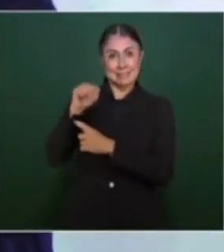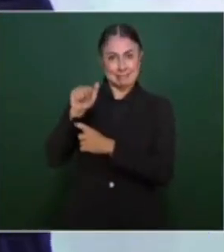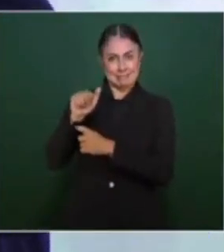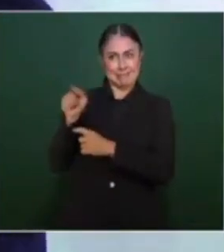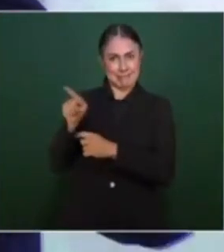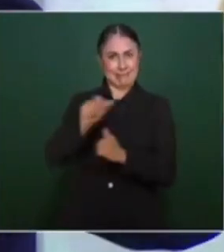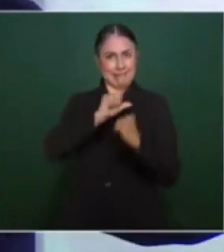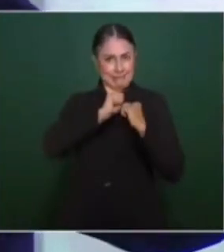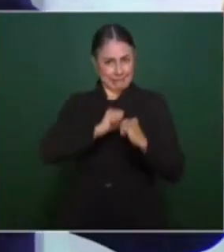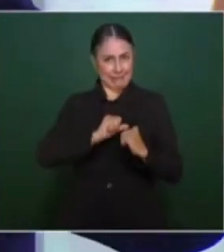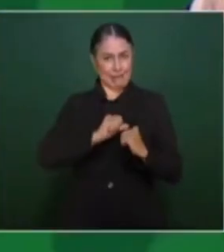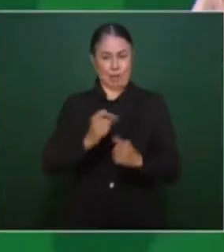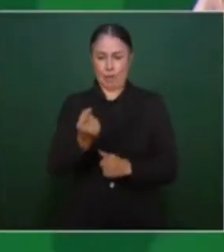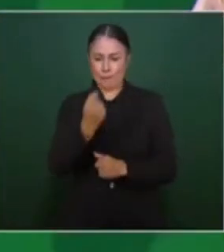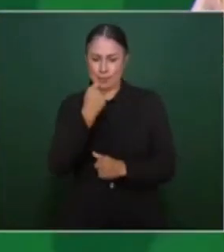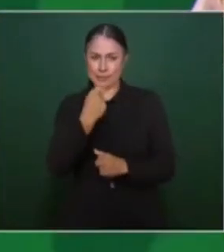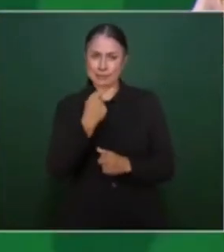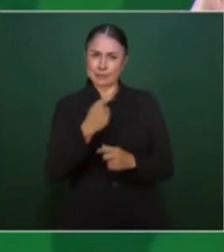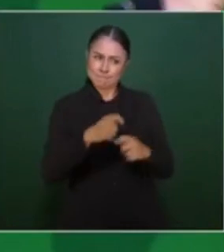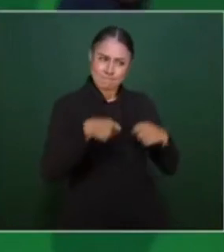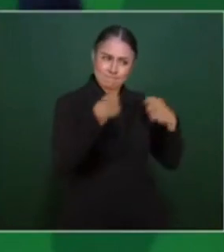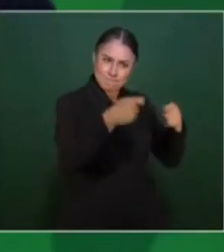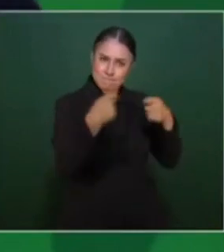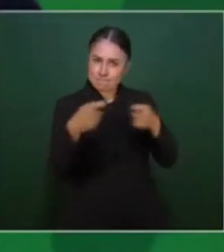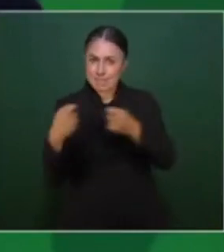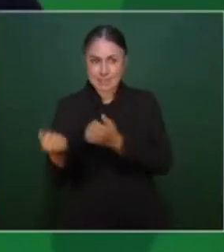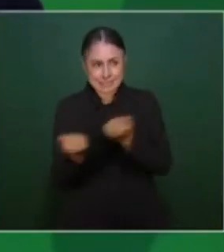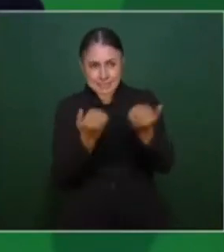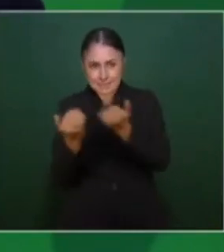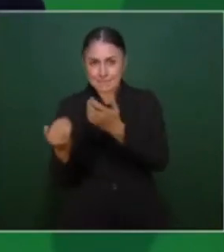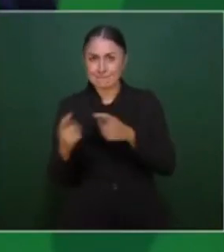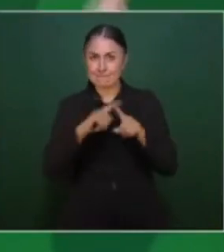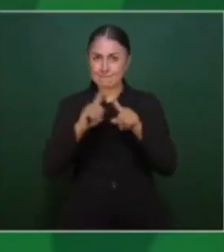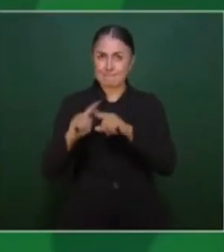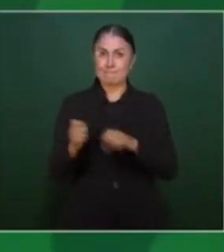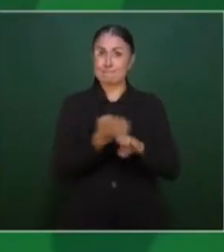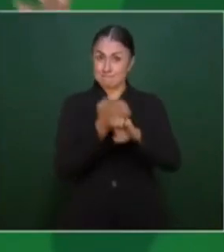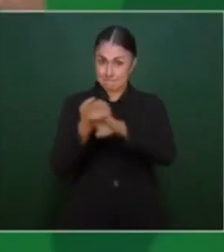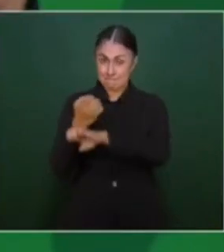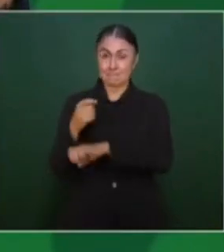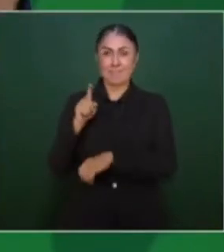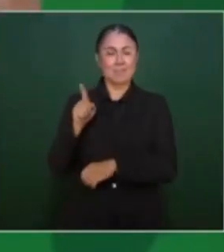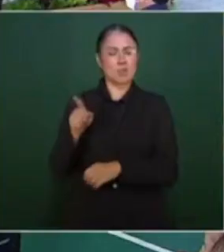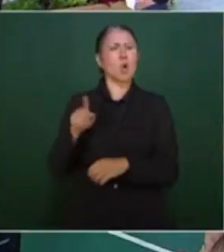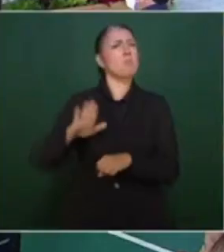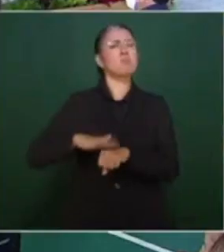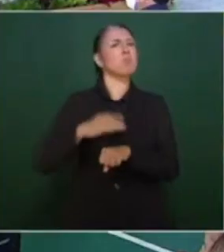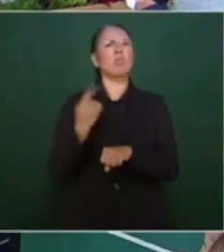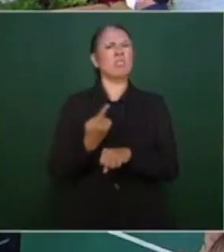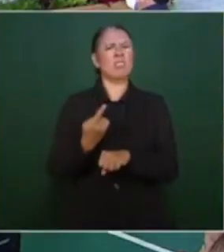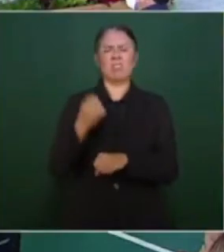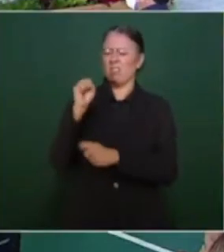de la distribución de los medicamentos, porque enfrentamos un problema